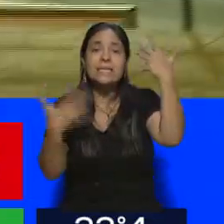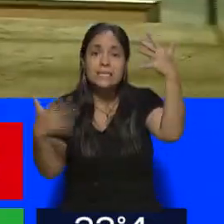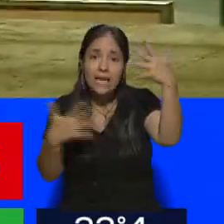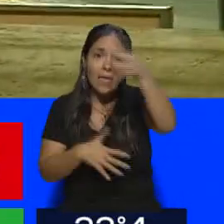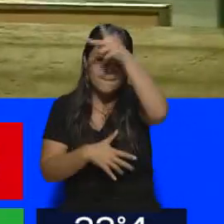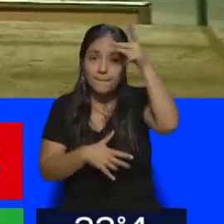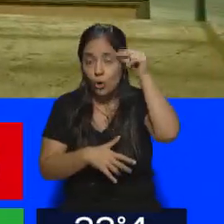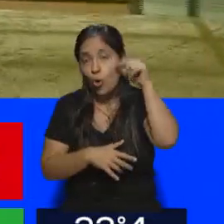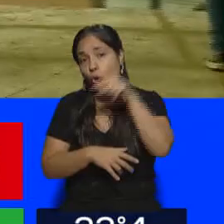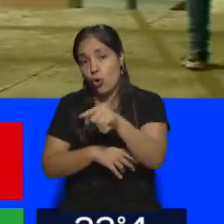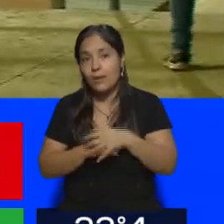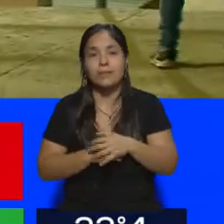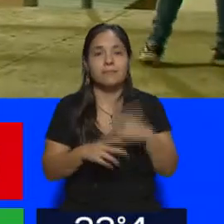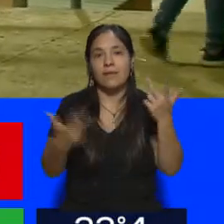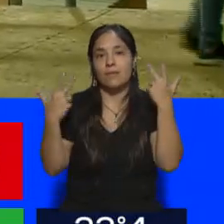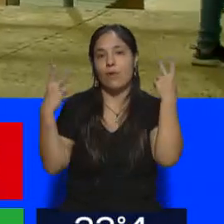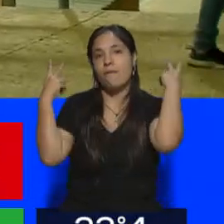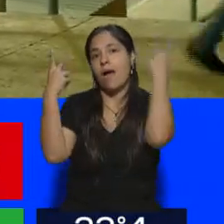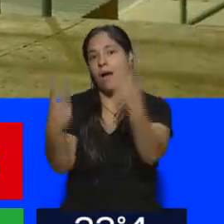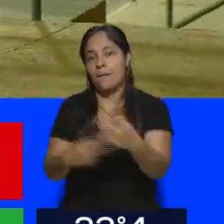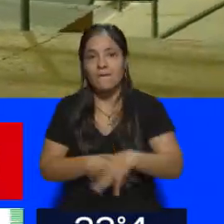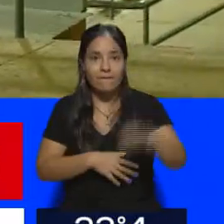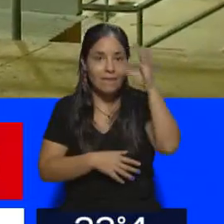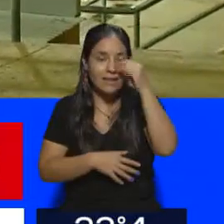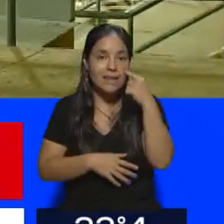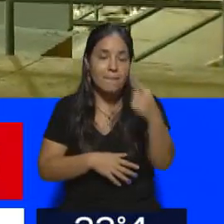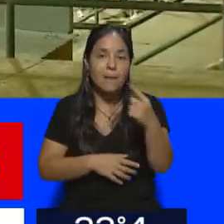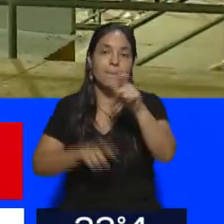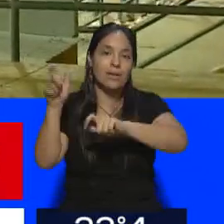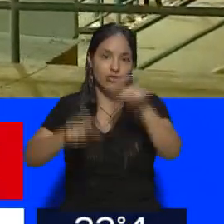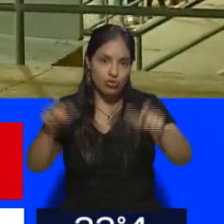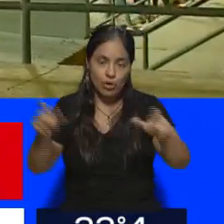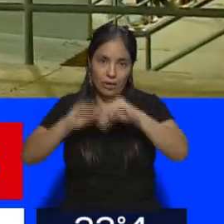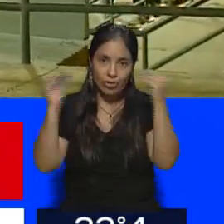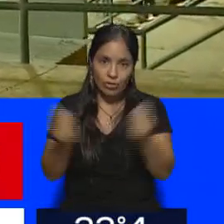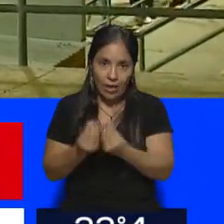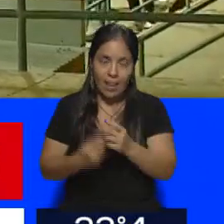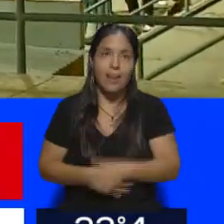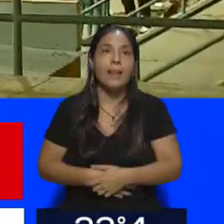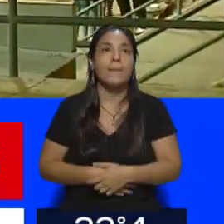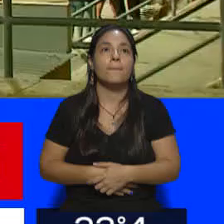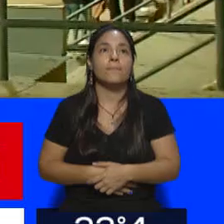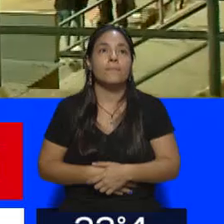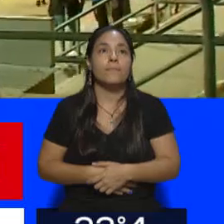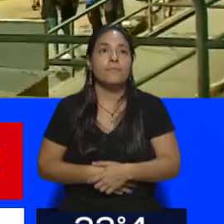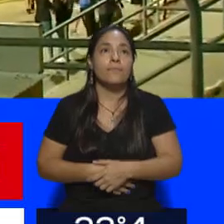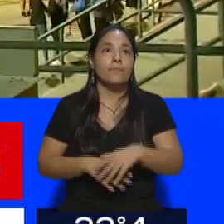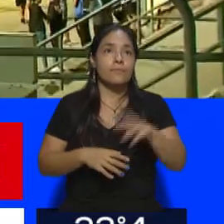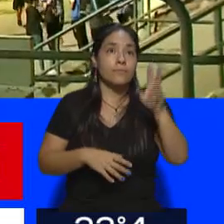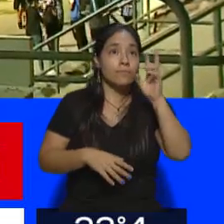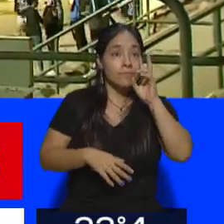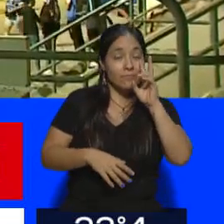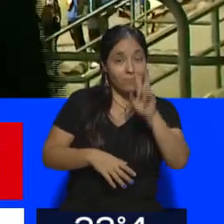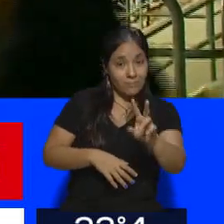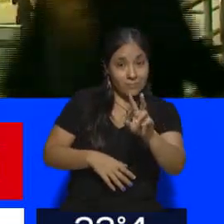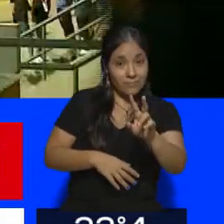pasa habitualmente cuando viaja la hinchada. Perfecto, 20.000 personas. De las imágenes que estamos viendo, deducimos que no deben